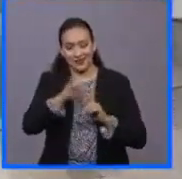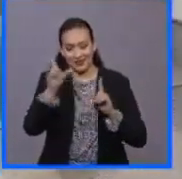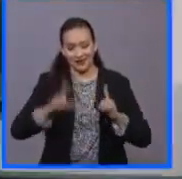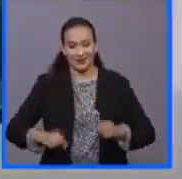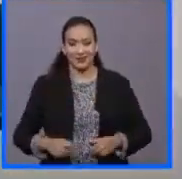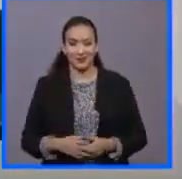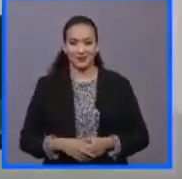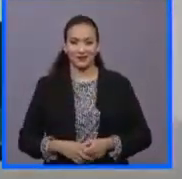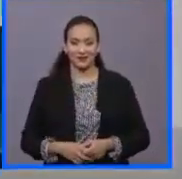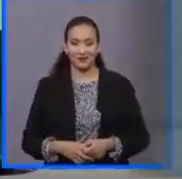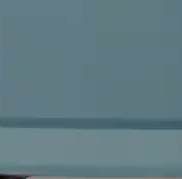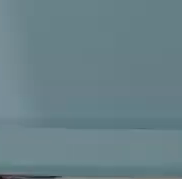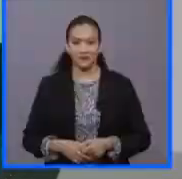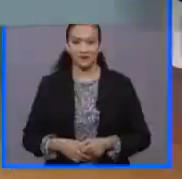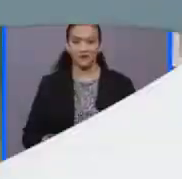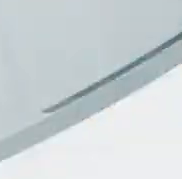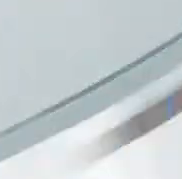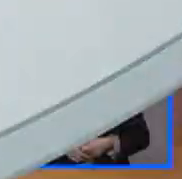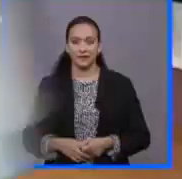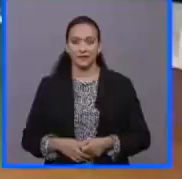Judicial.